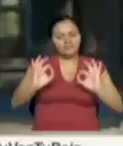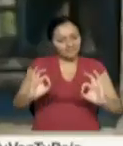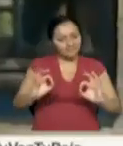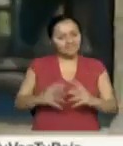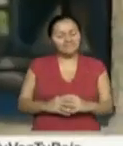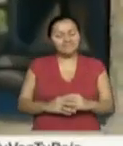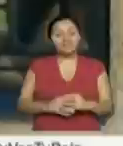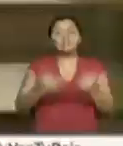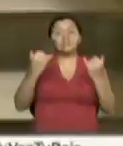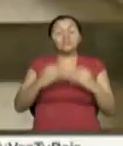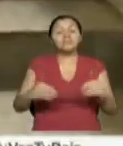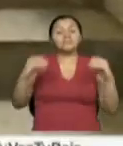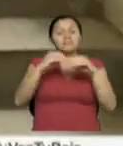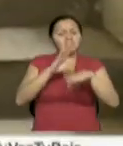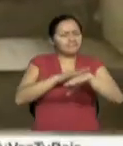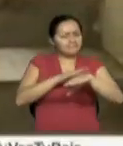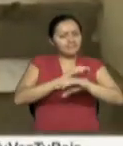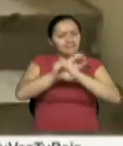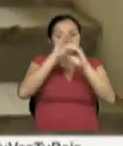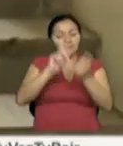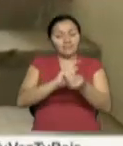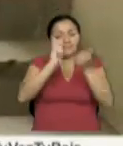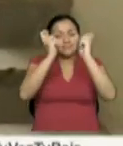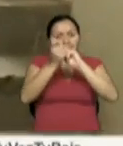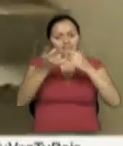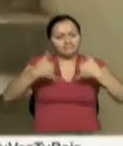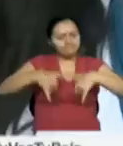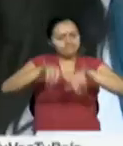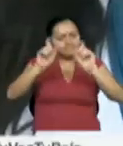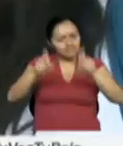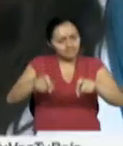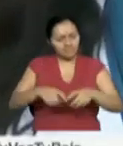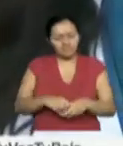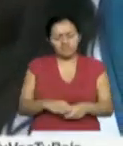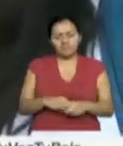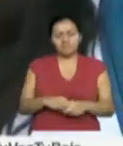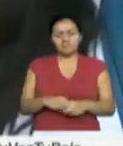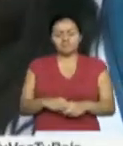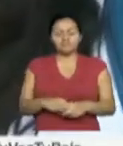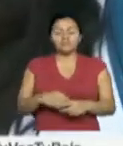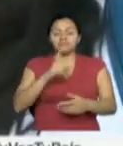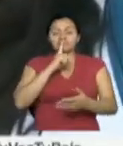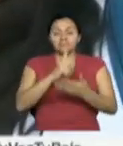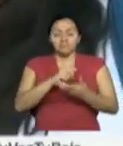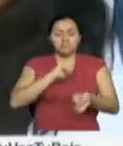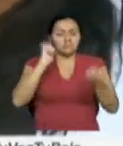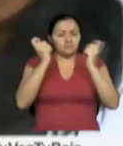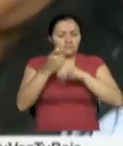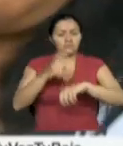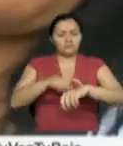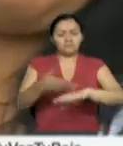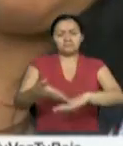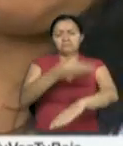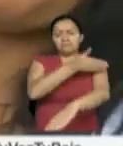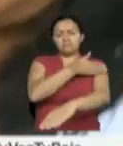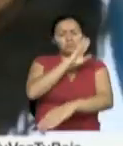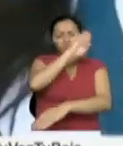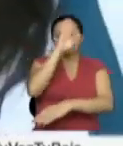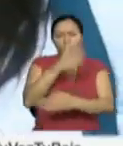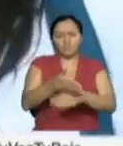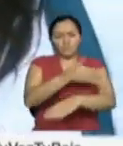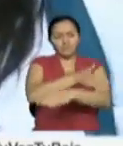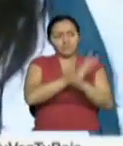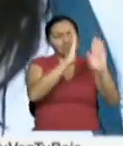Ciudadana y enfatizan que el cambio no debe detenerse. Ha habido muchos cambios hace mucho tiempo, nadie ha podido